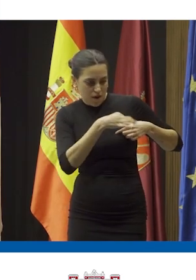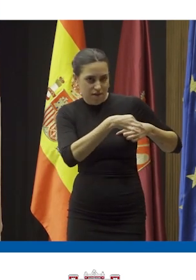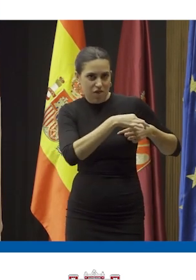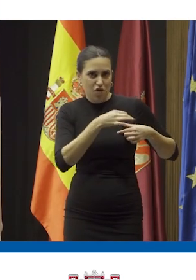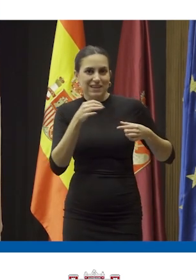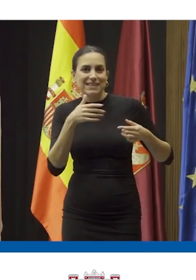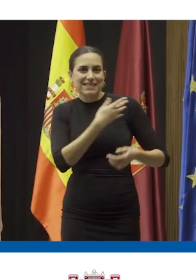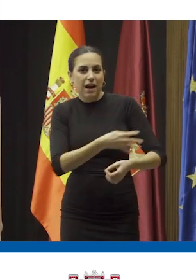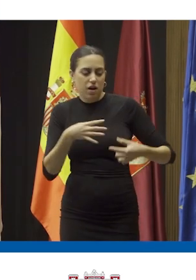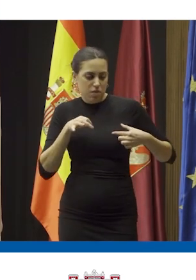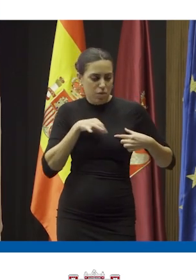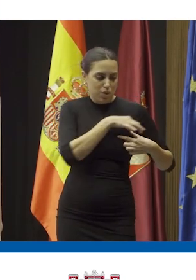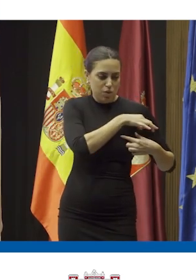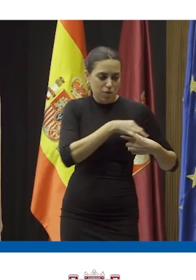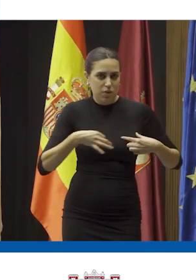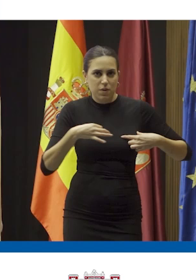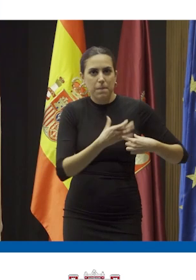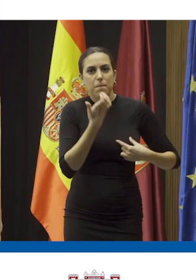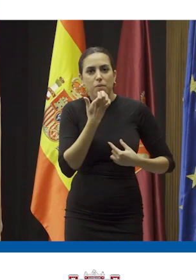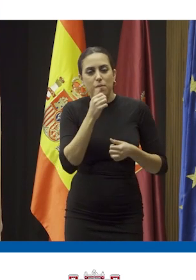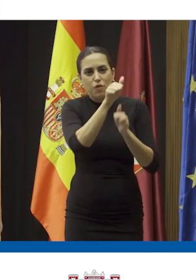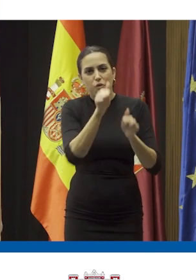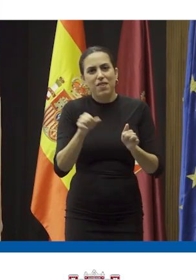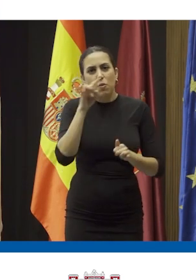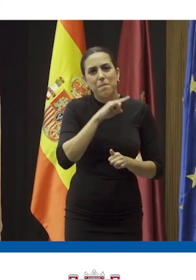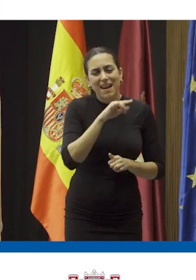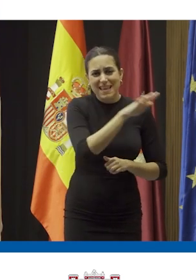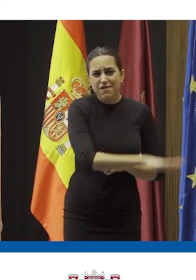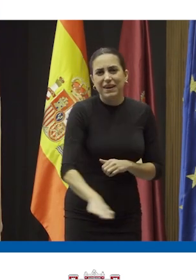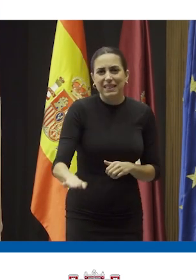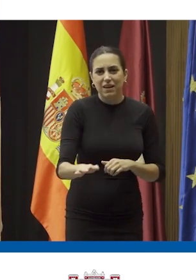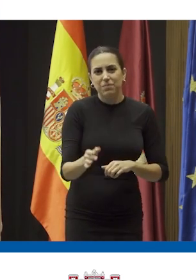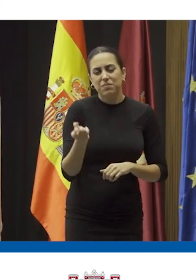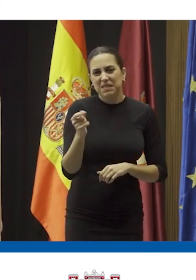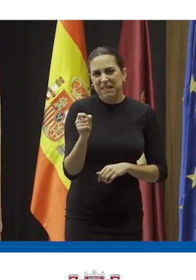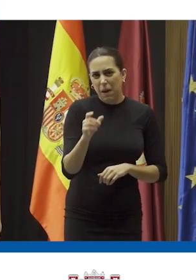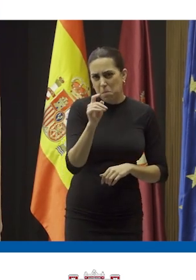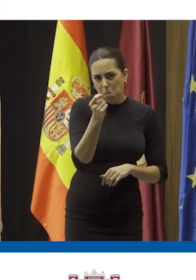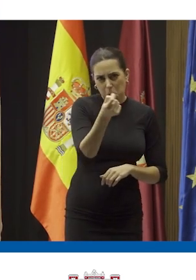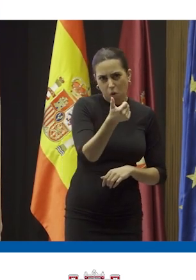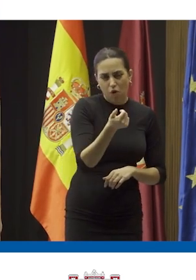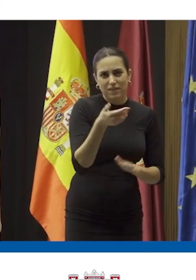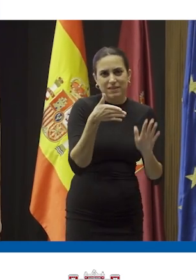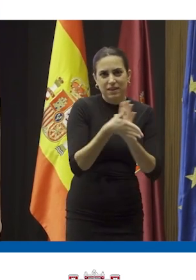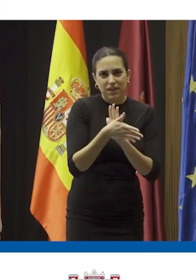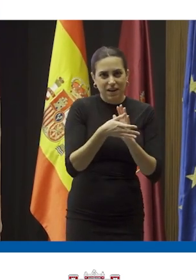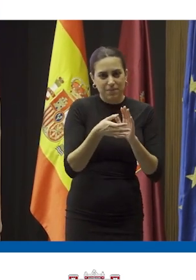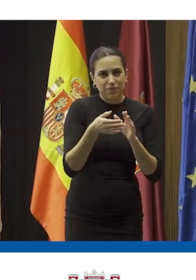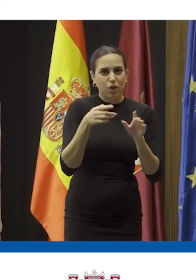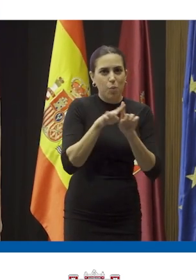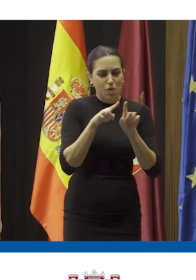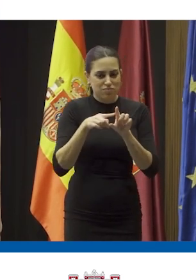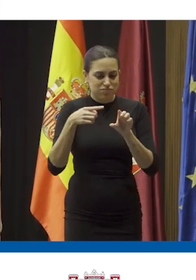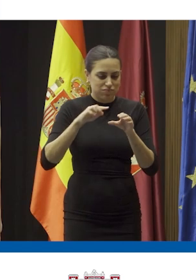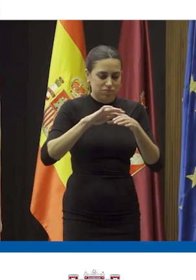otro. Una malformación cardíaca infantil, hoy poco frecuente, que es el tabique interventricular perforado. Una malformación.